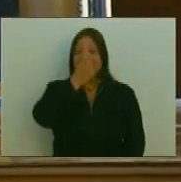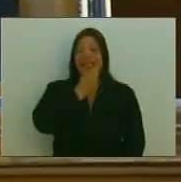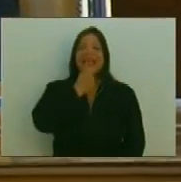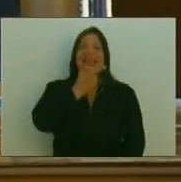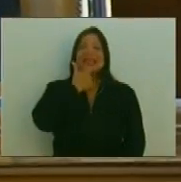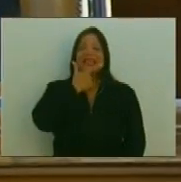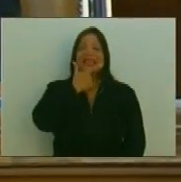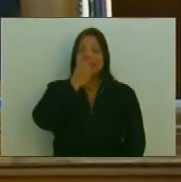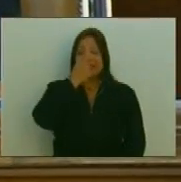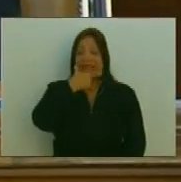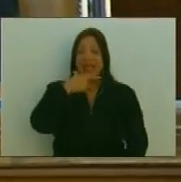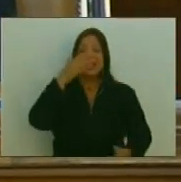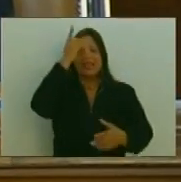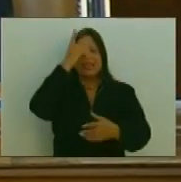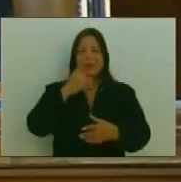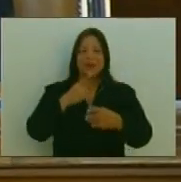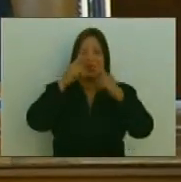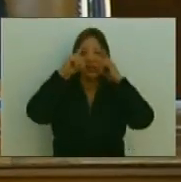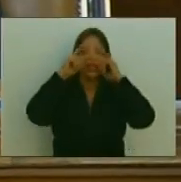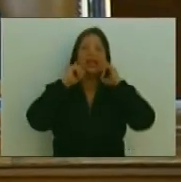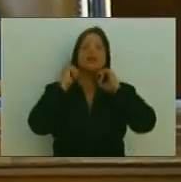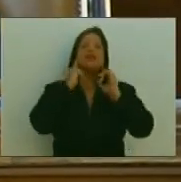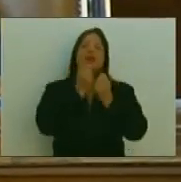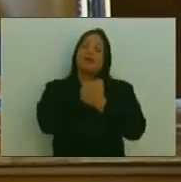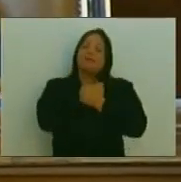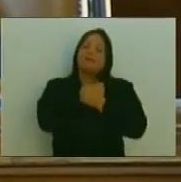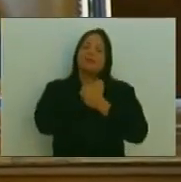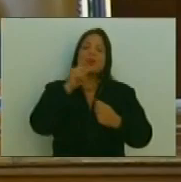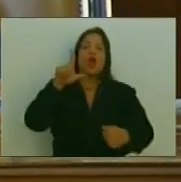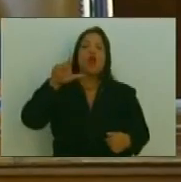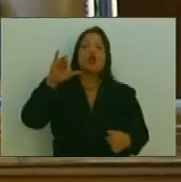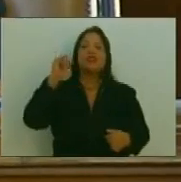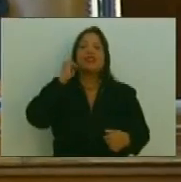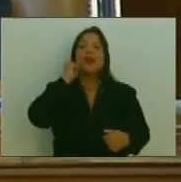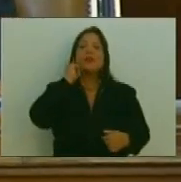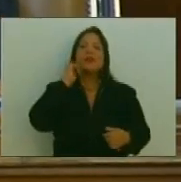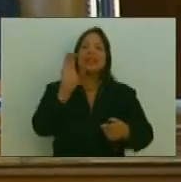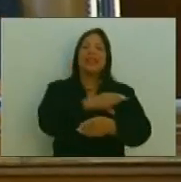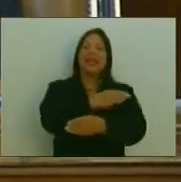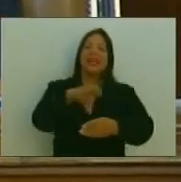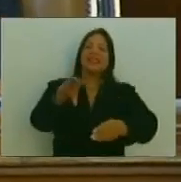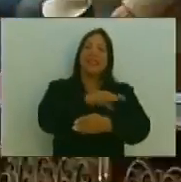una persona con discapacidad, de nuestra querida Lucía Valentina.